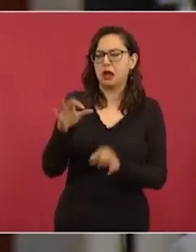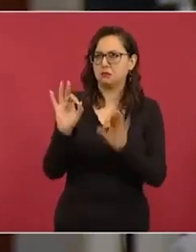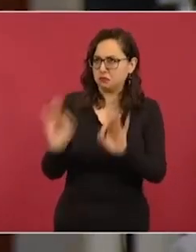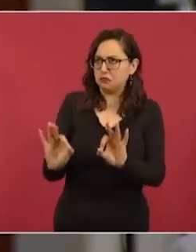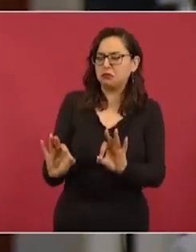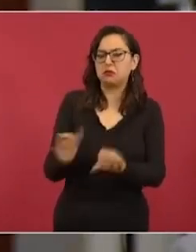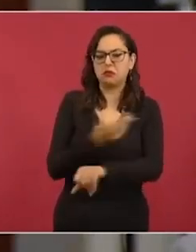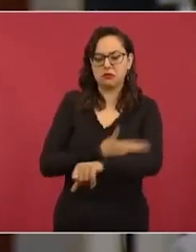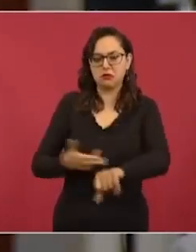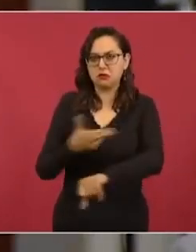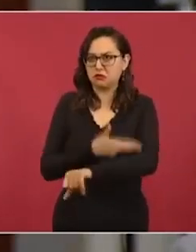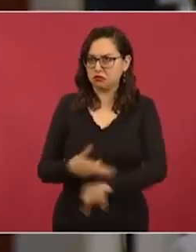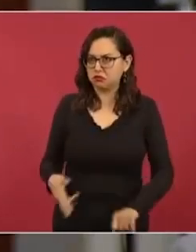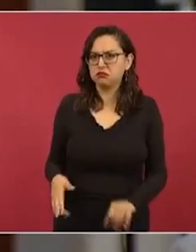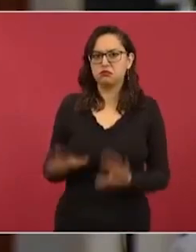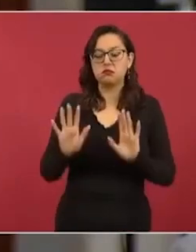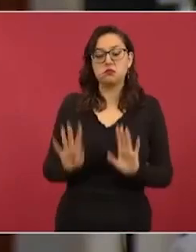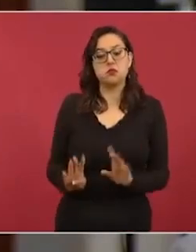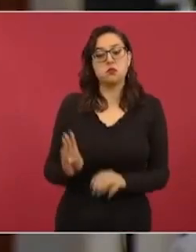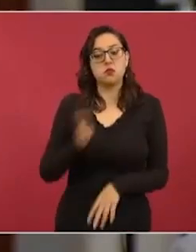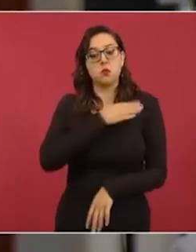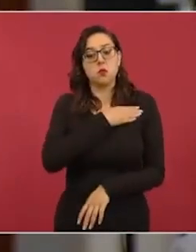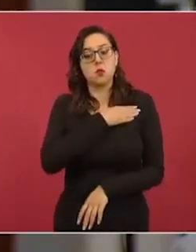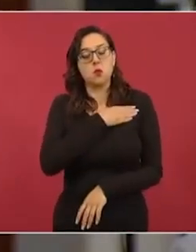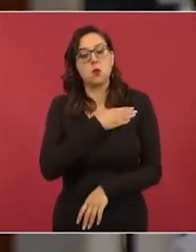cosa muy buena